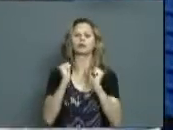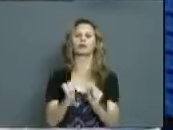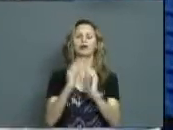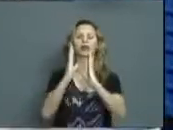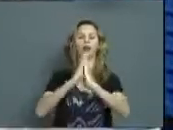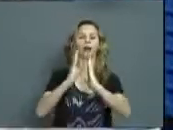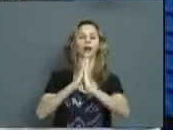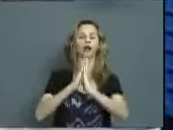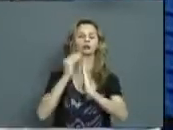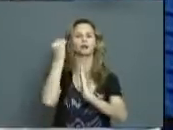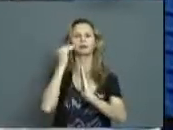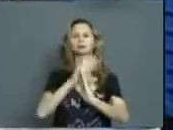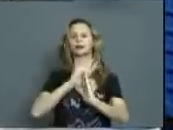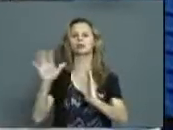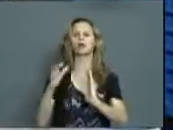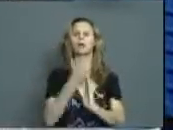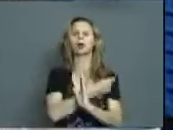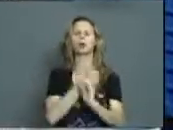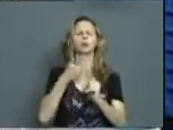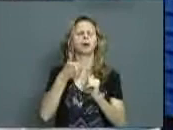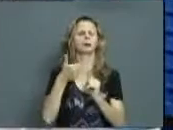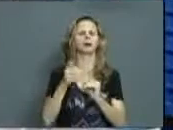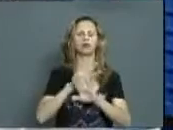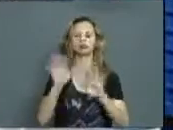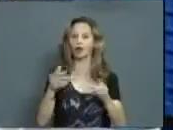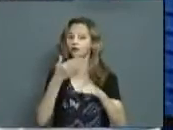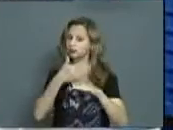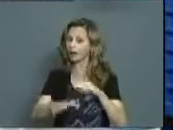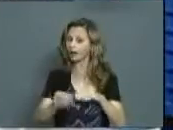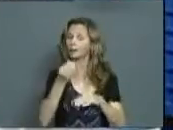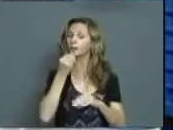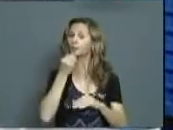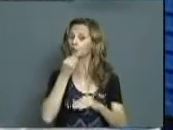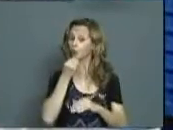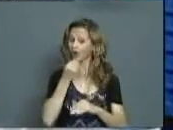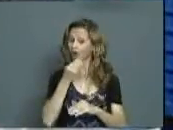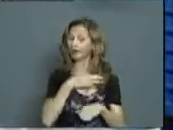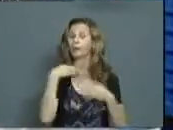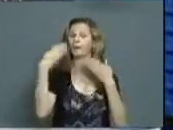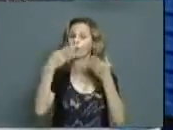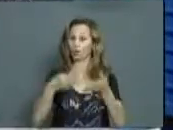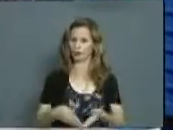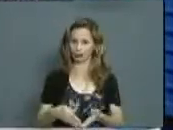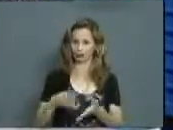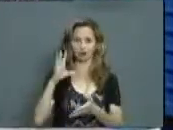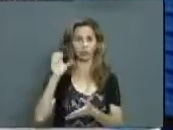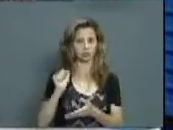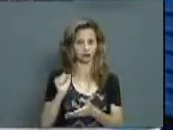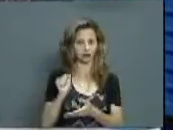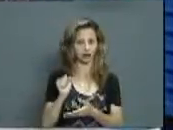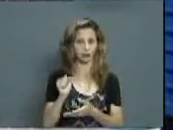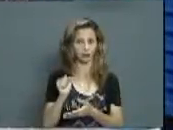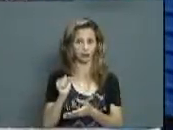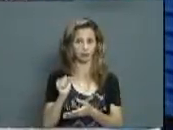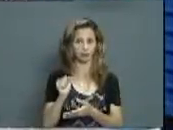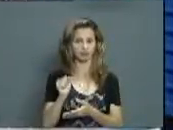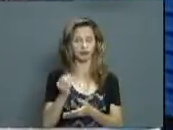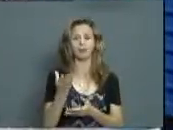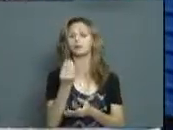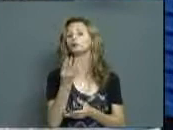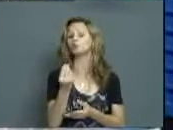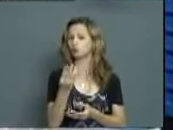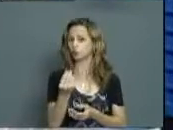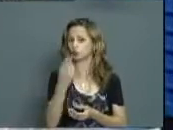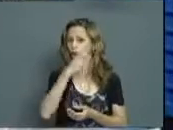puede desarrollar formas graves y si llega muy tarde al sistema, incluso vacunado puede desarrollar. De hecho, el número de fallecidos es bajo, pero hay un número de fallecidos